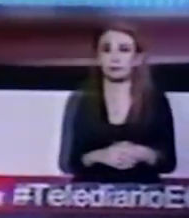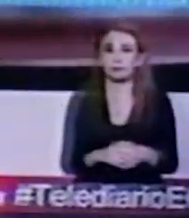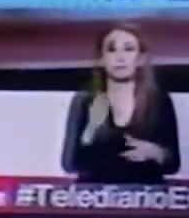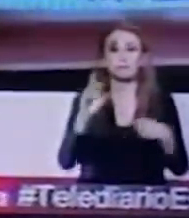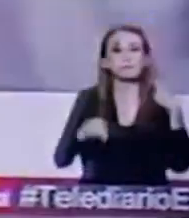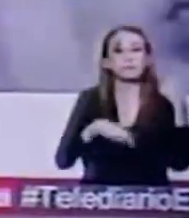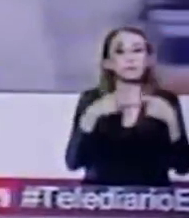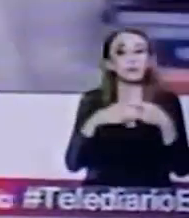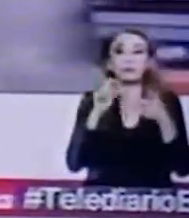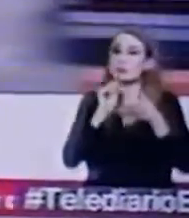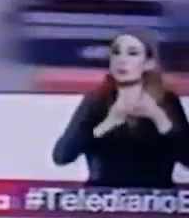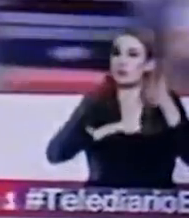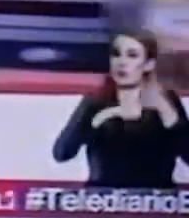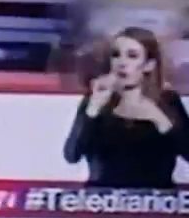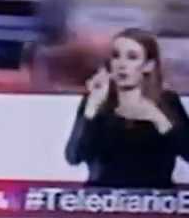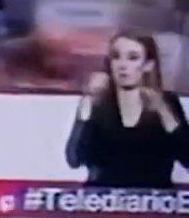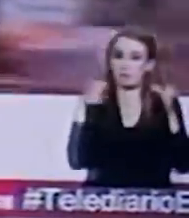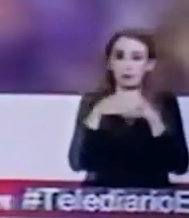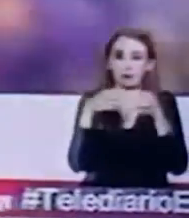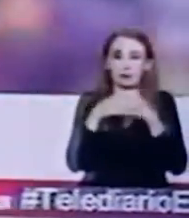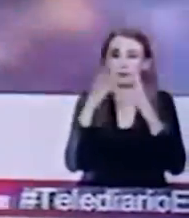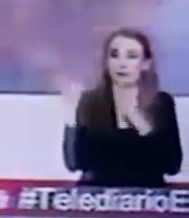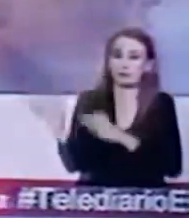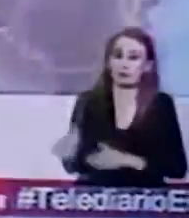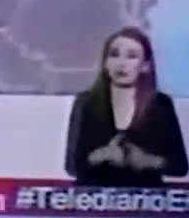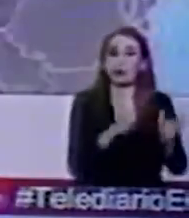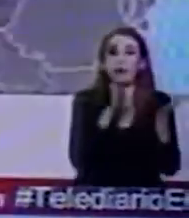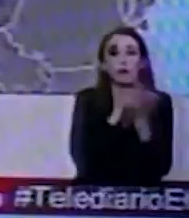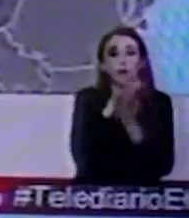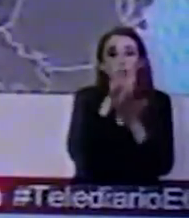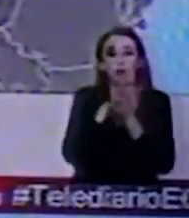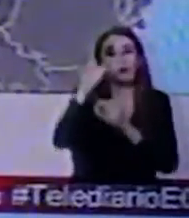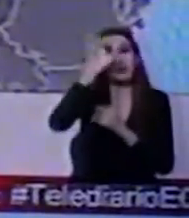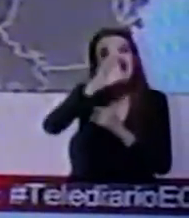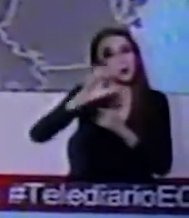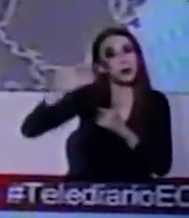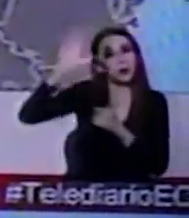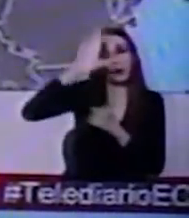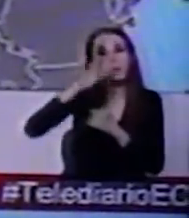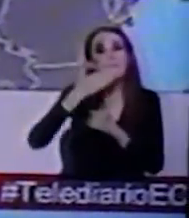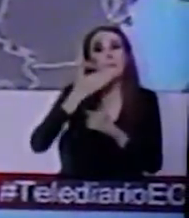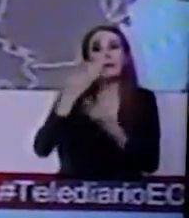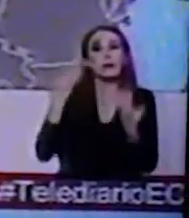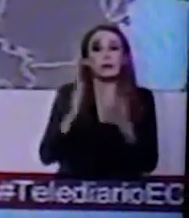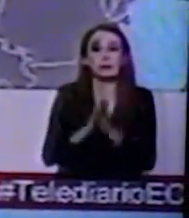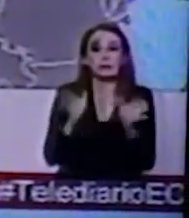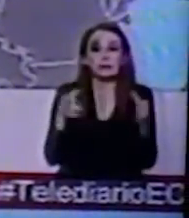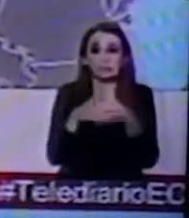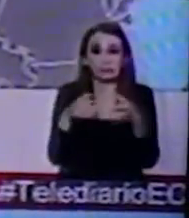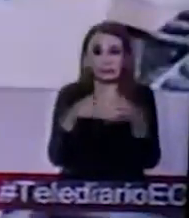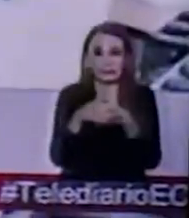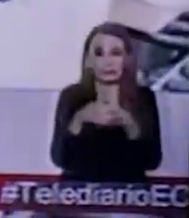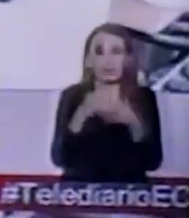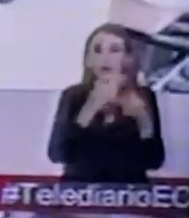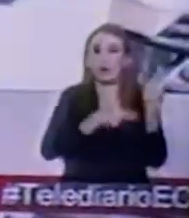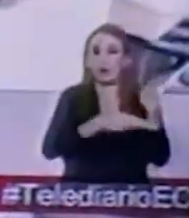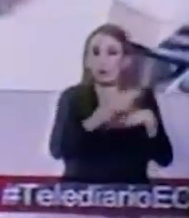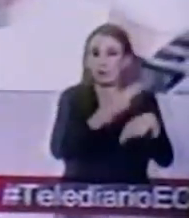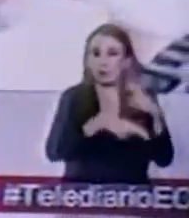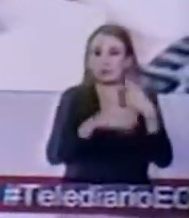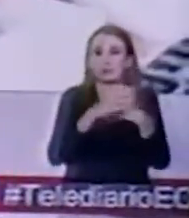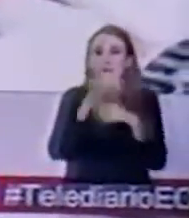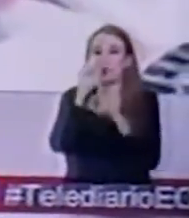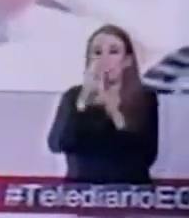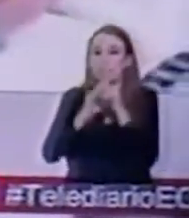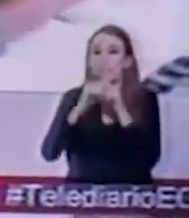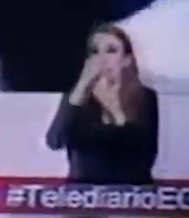Tras la aprobación del acuerdo comercial entre Ecuador y la Asociación Europea de Libre Comercio EFTA, la Asociación de Comercialización y Exportación de